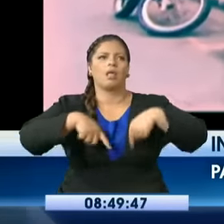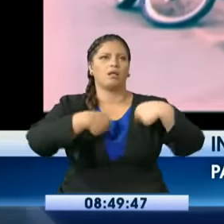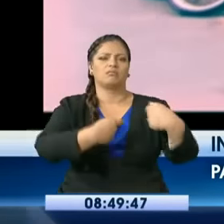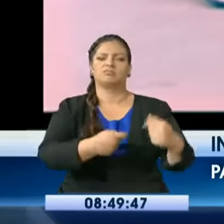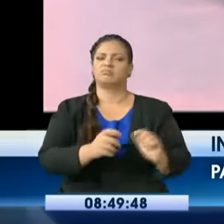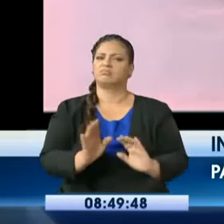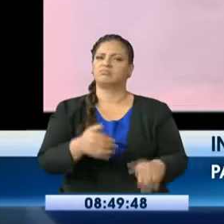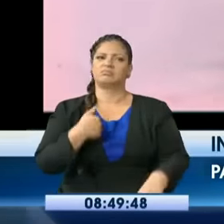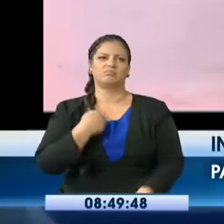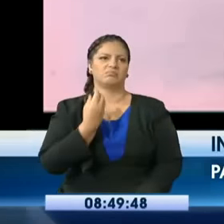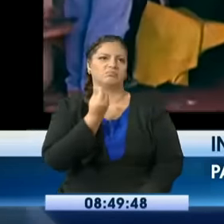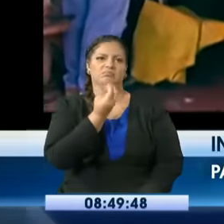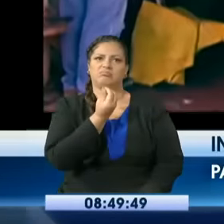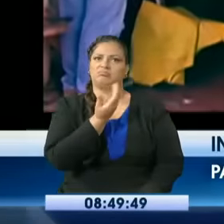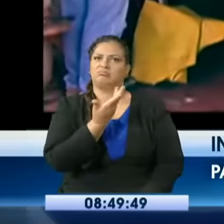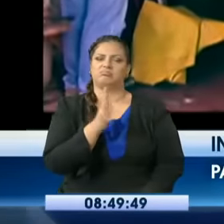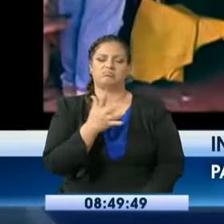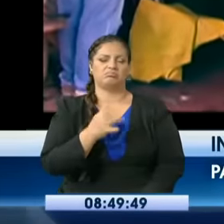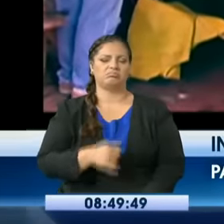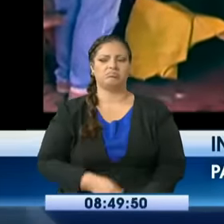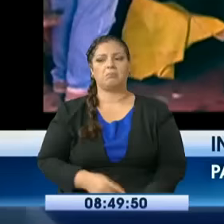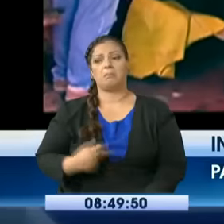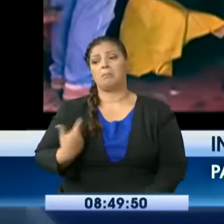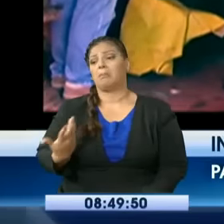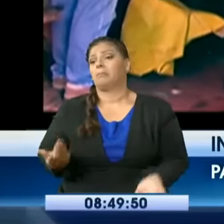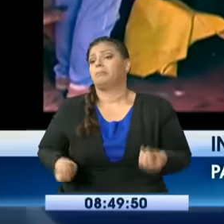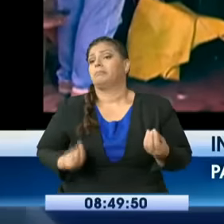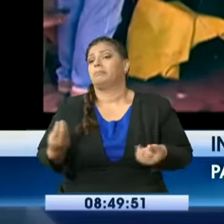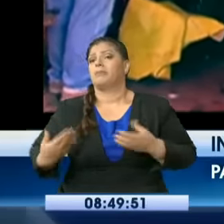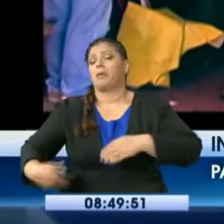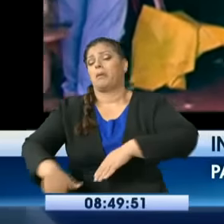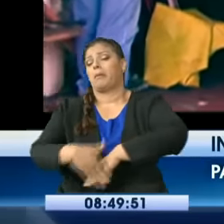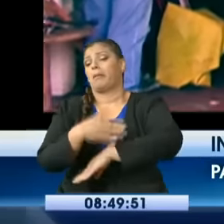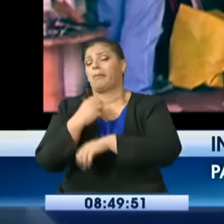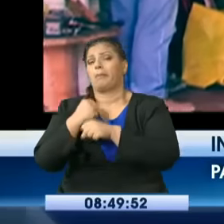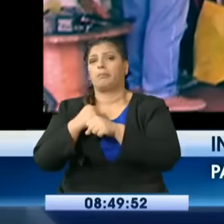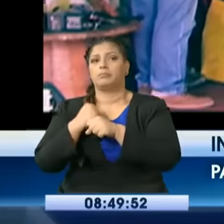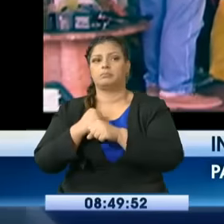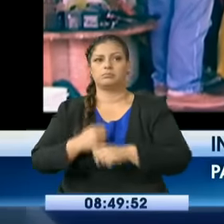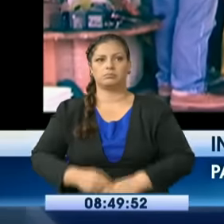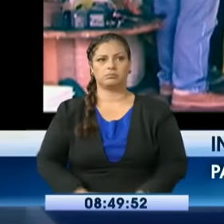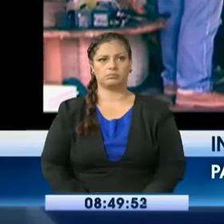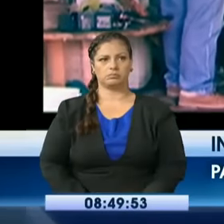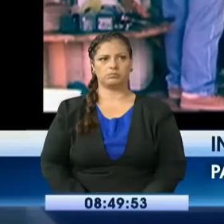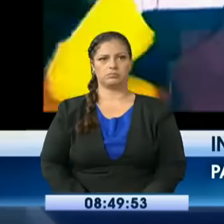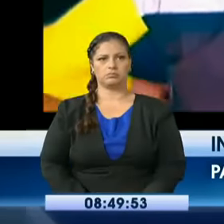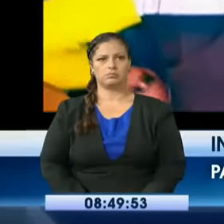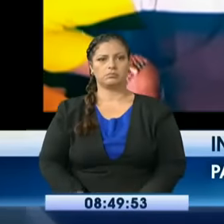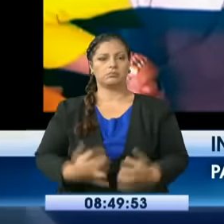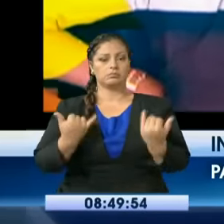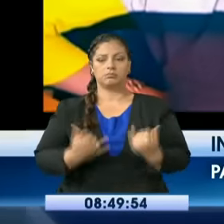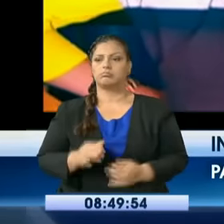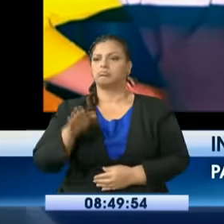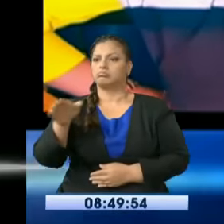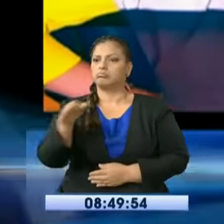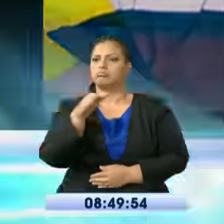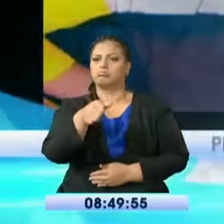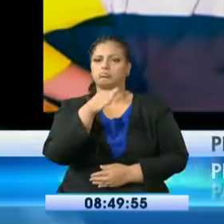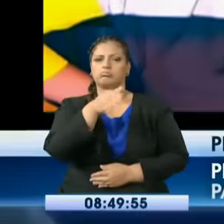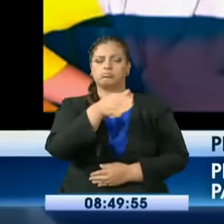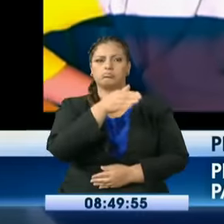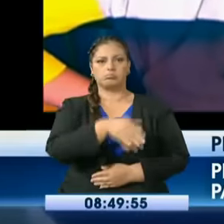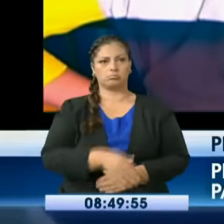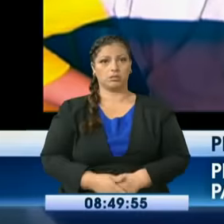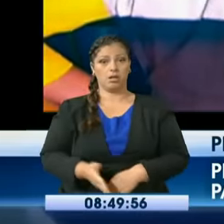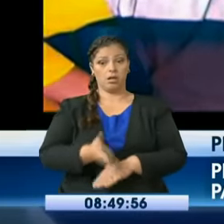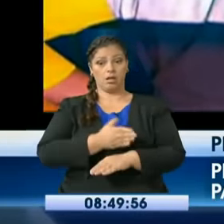día, perder un día de trabajo es bastante. Al momento estamos visitando varios talleres en los cuales se han presentado denuncias, en